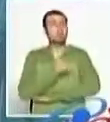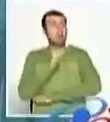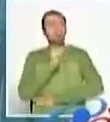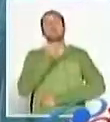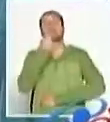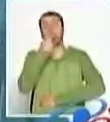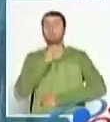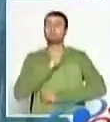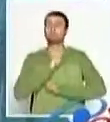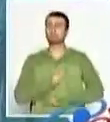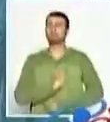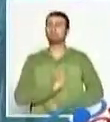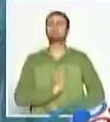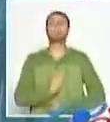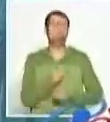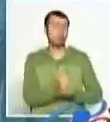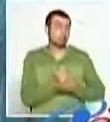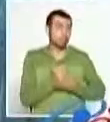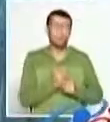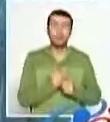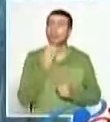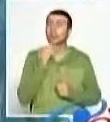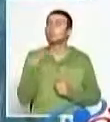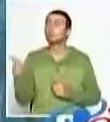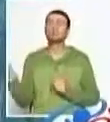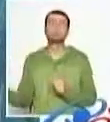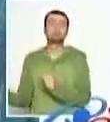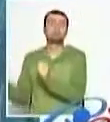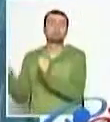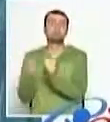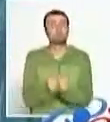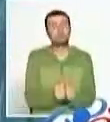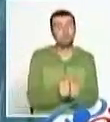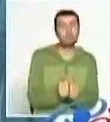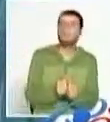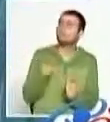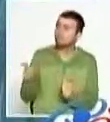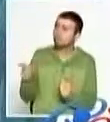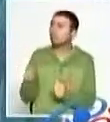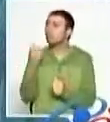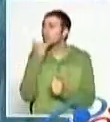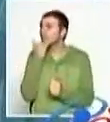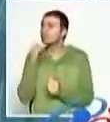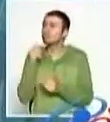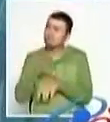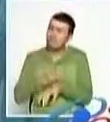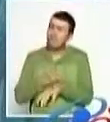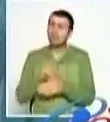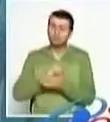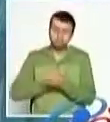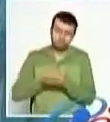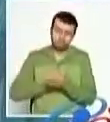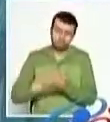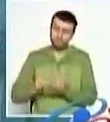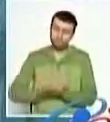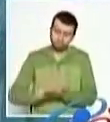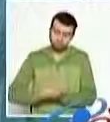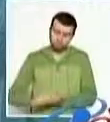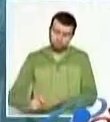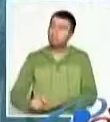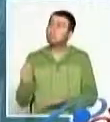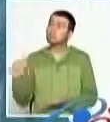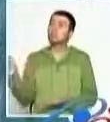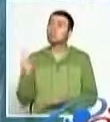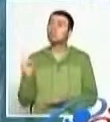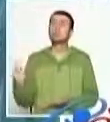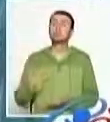nuestros pacientes. Por ejemplo, llega una pareja, les hacemos la formulación médica y simplemente ellos dicen, y se van, y